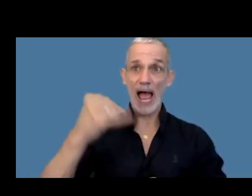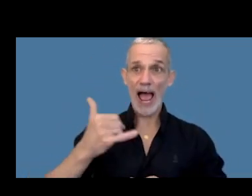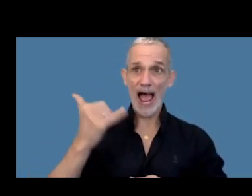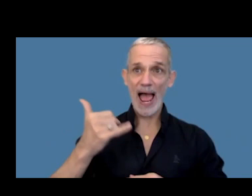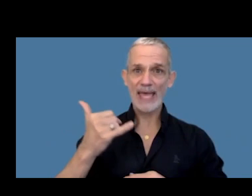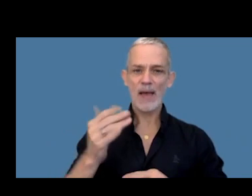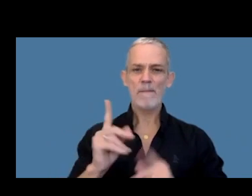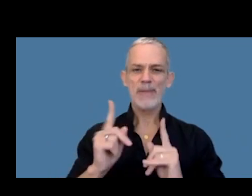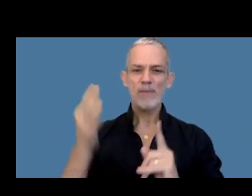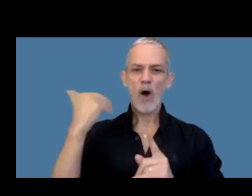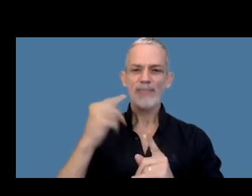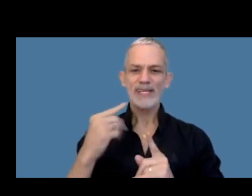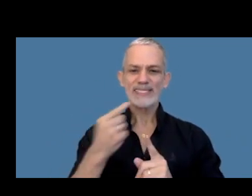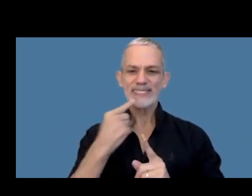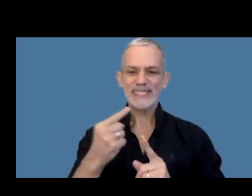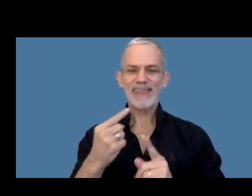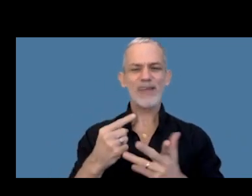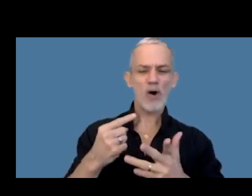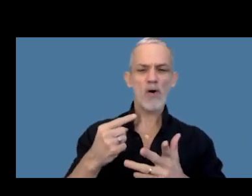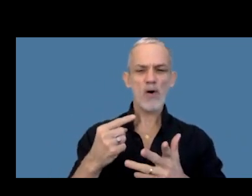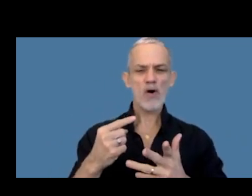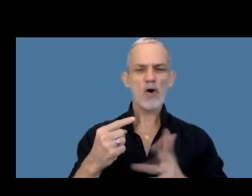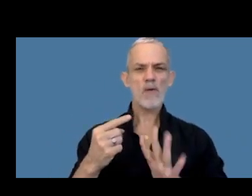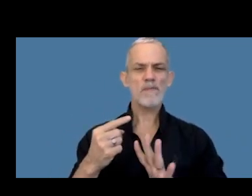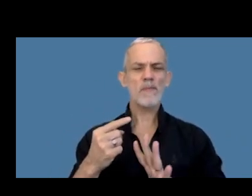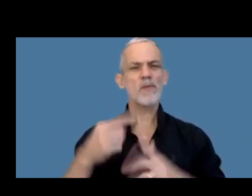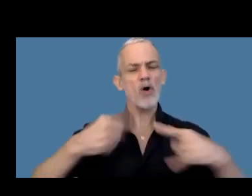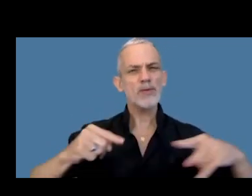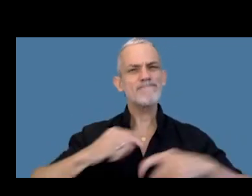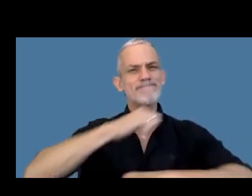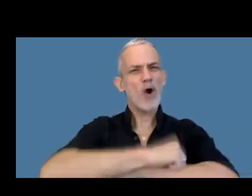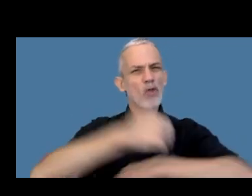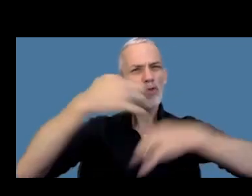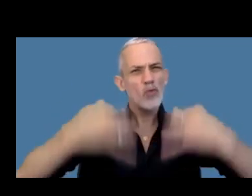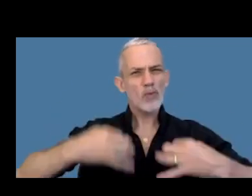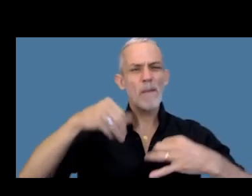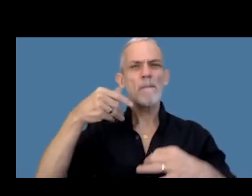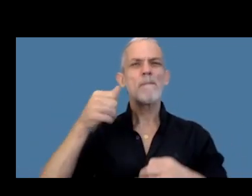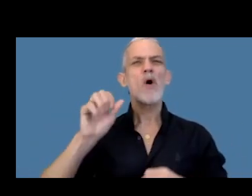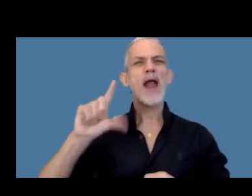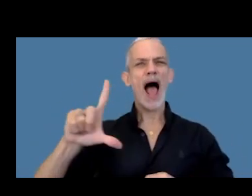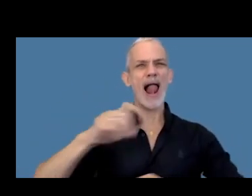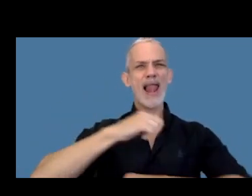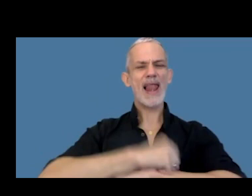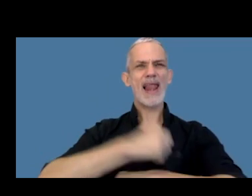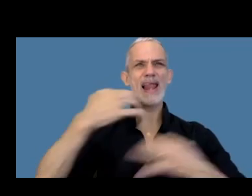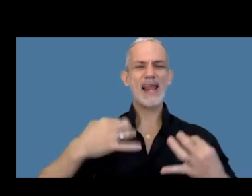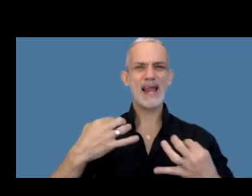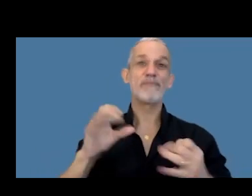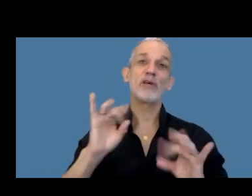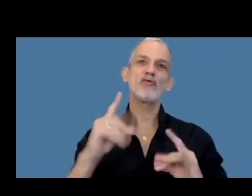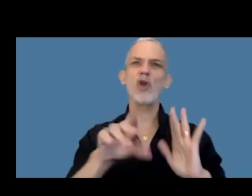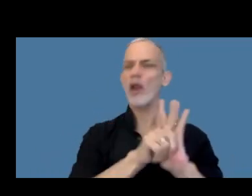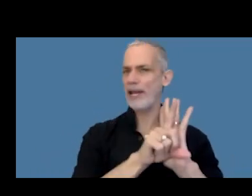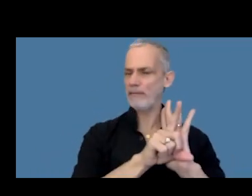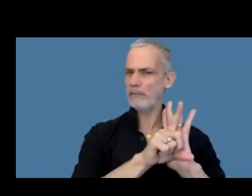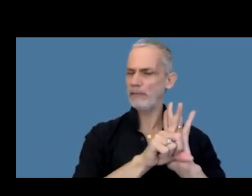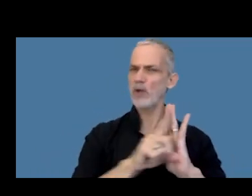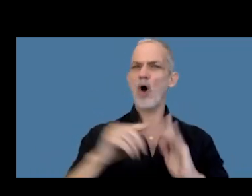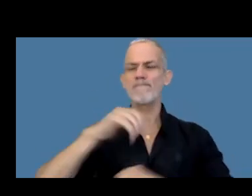adelantaba, cuestiones que también son de índole ético o moral, no solamente desde el punto de vista jurídico.